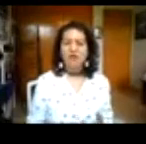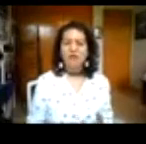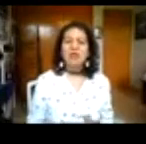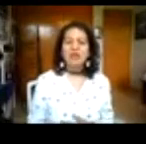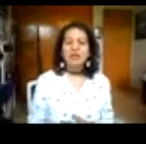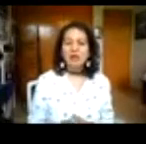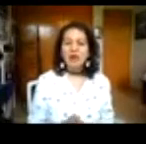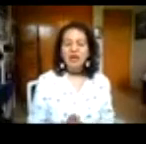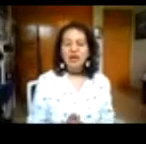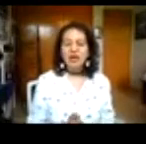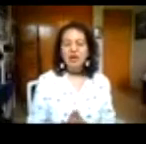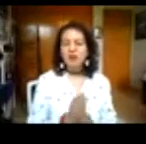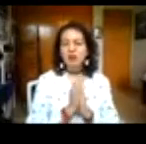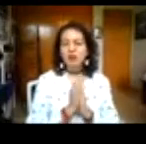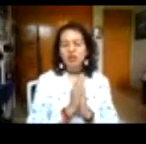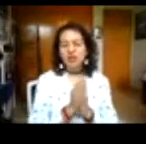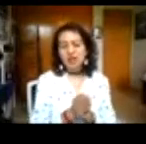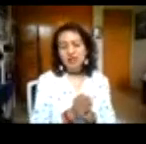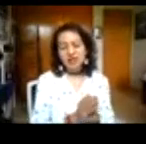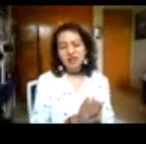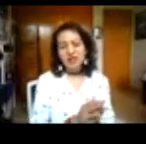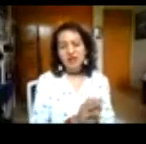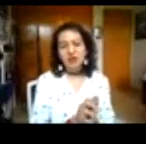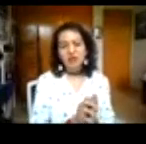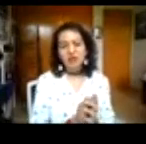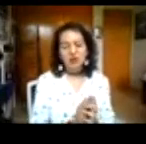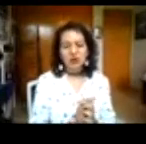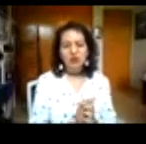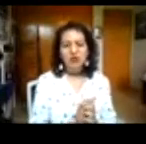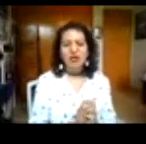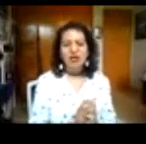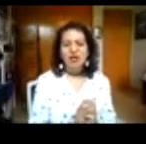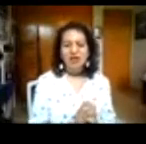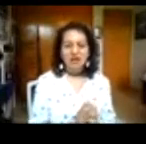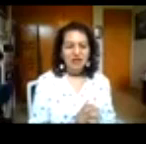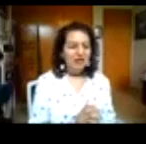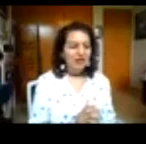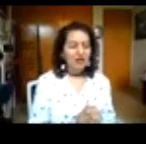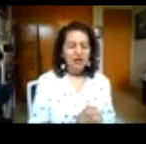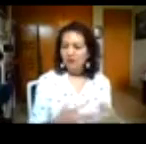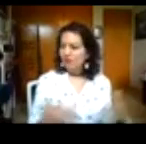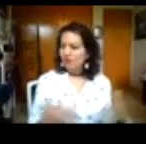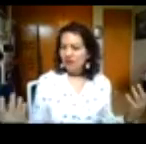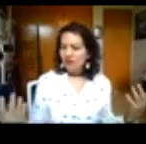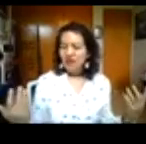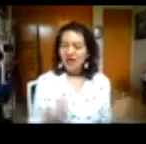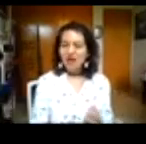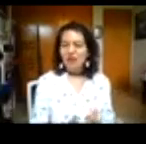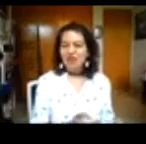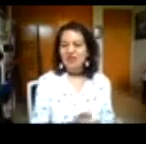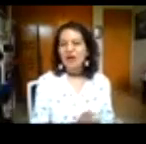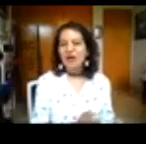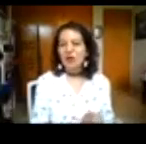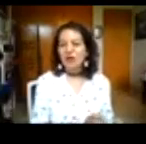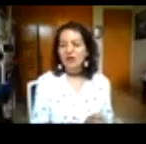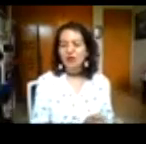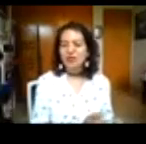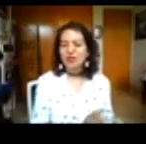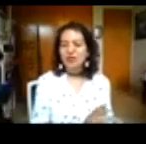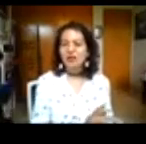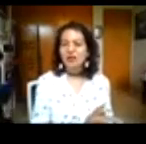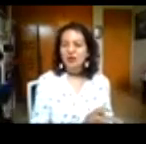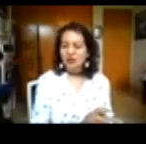ello. De tal manera que, pues, muchas gracias a todas y a todos y también a la paciencia por